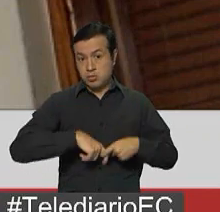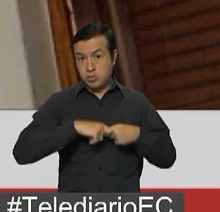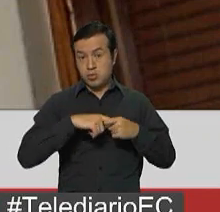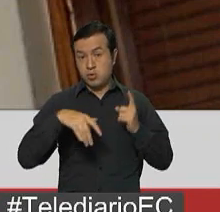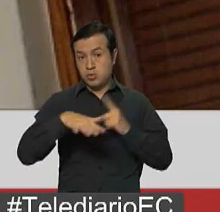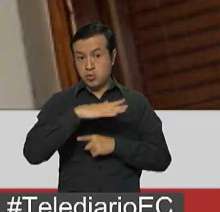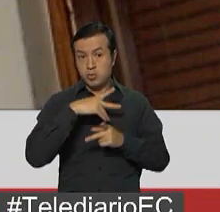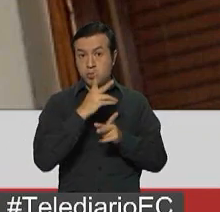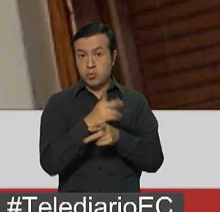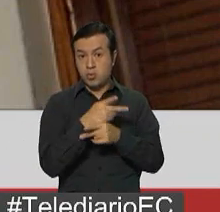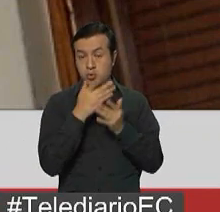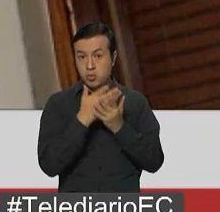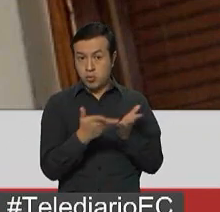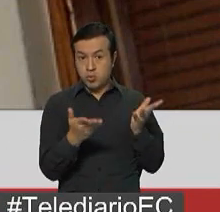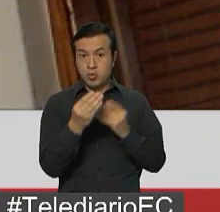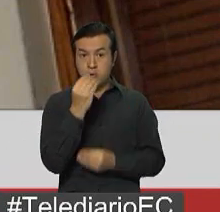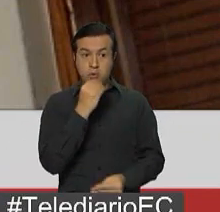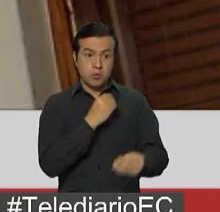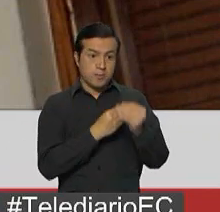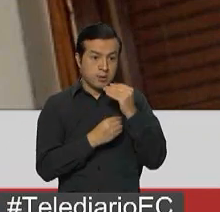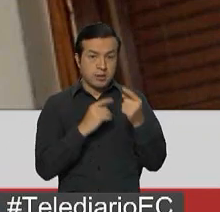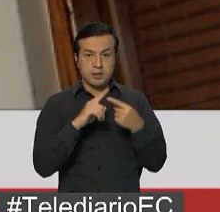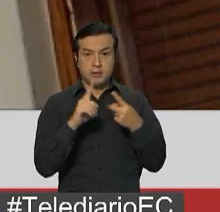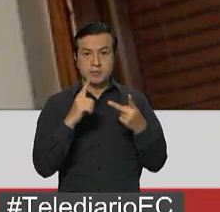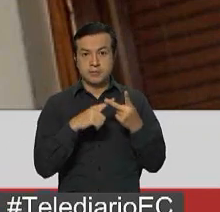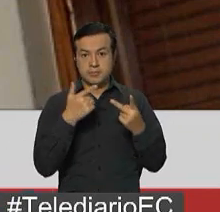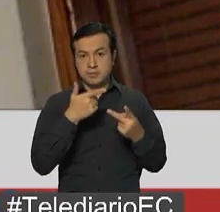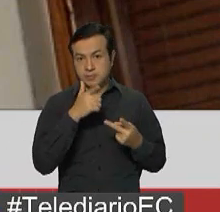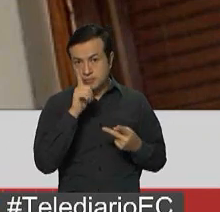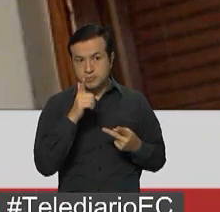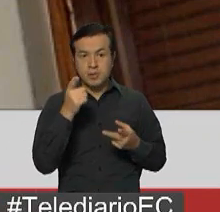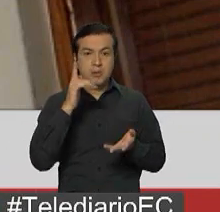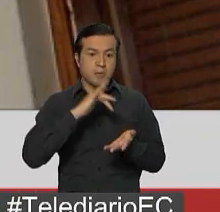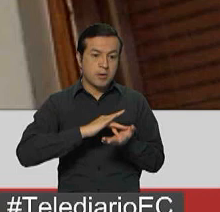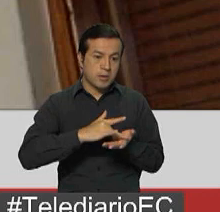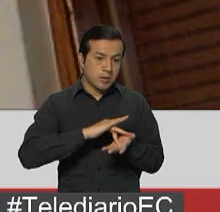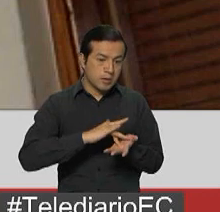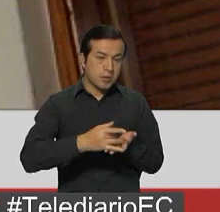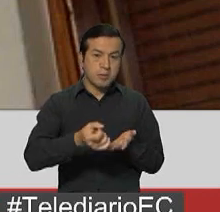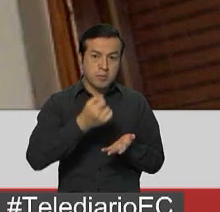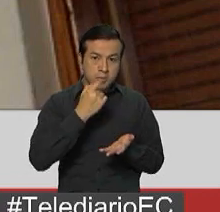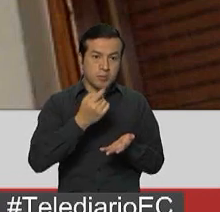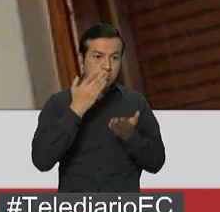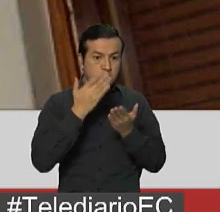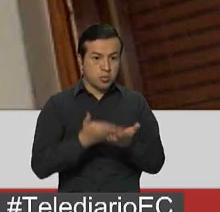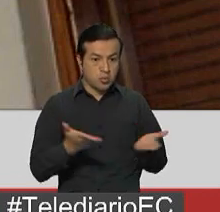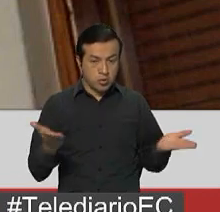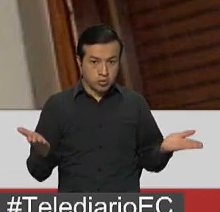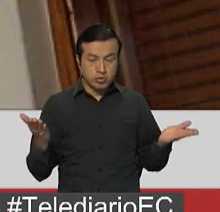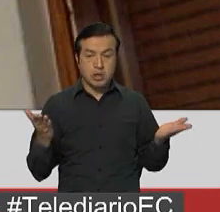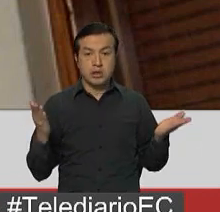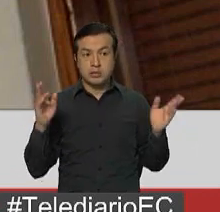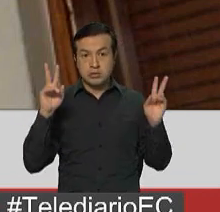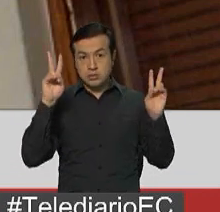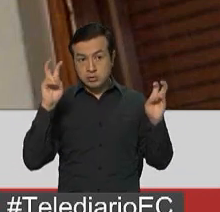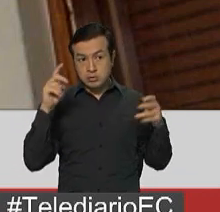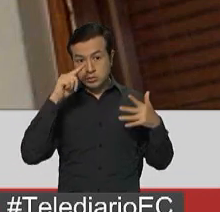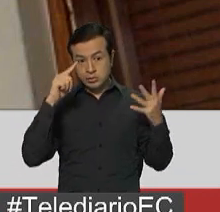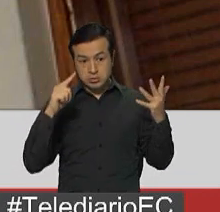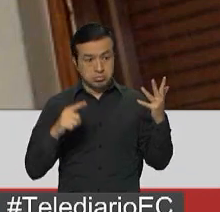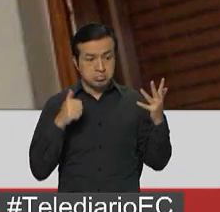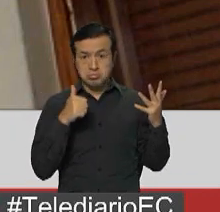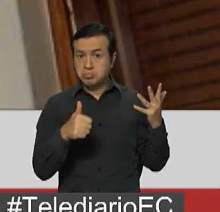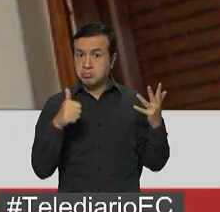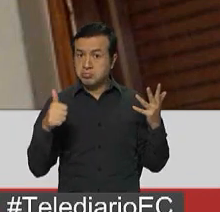es que la industria de alimentos la industria de bebidas la industria farmacéutica la industria de implementos higiénicos ha funcionado adecuadamente